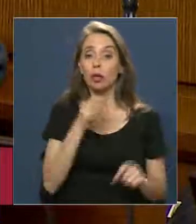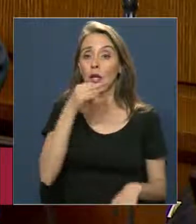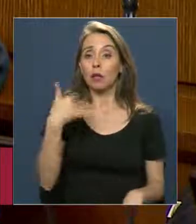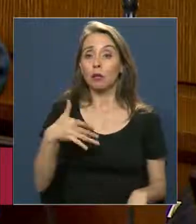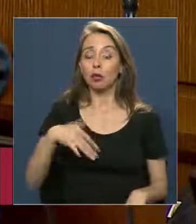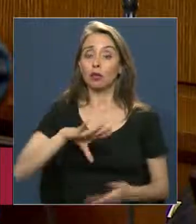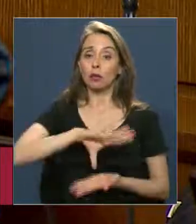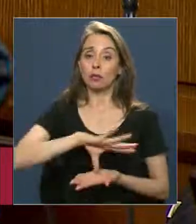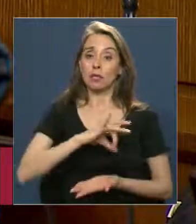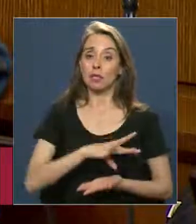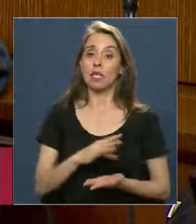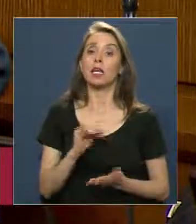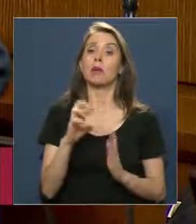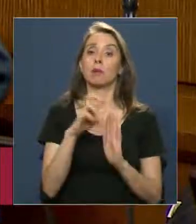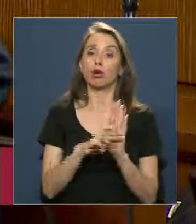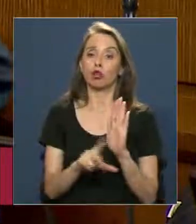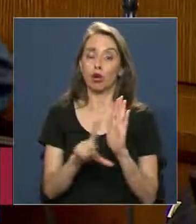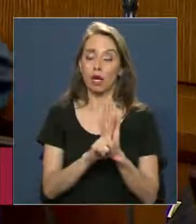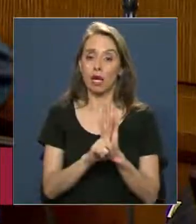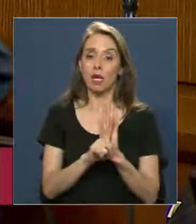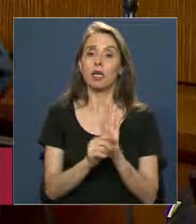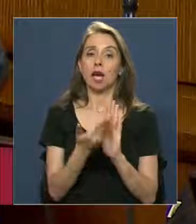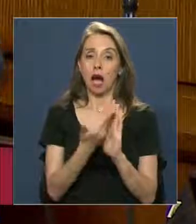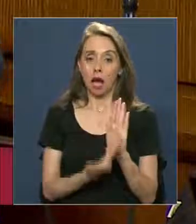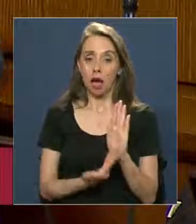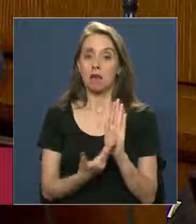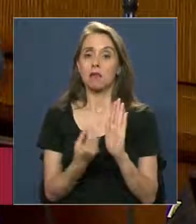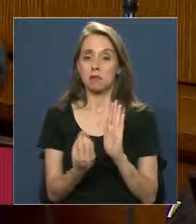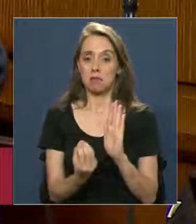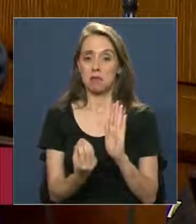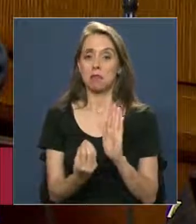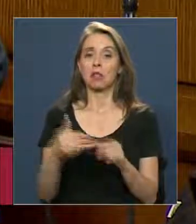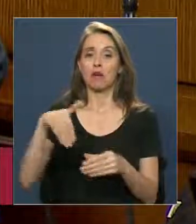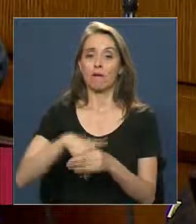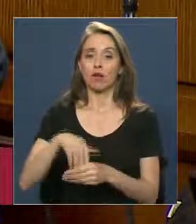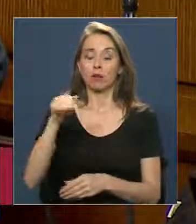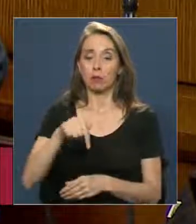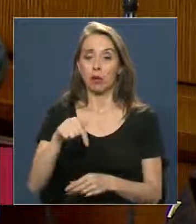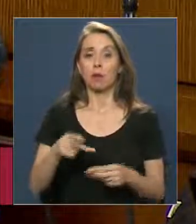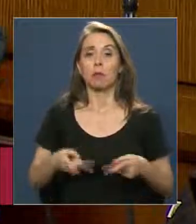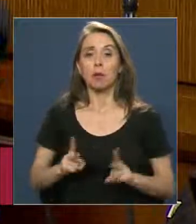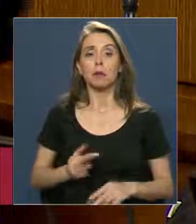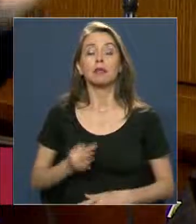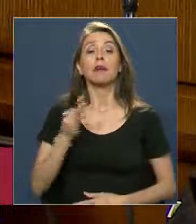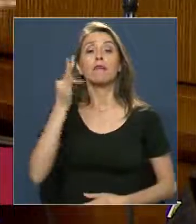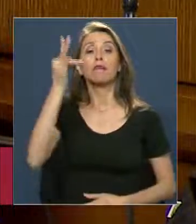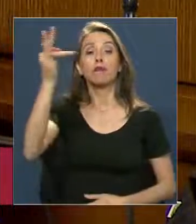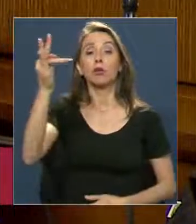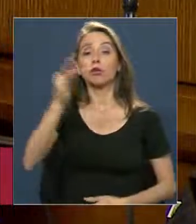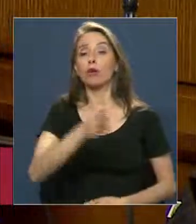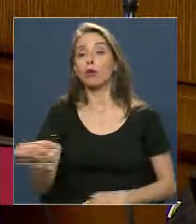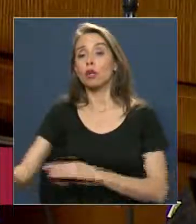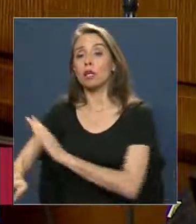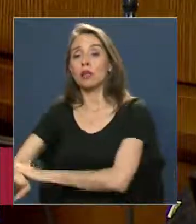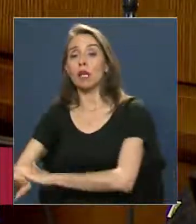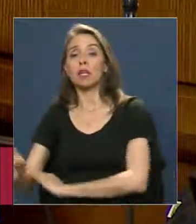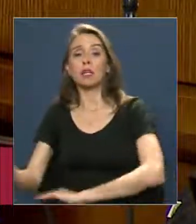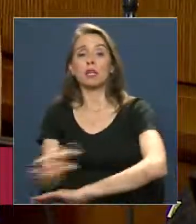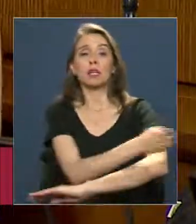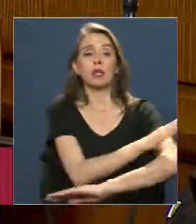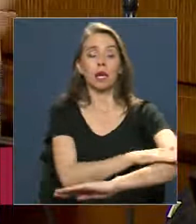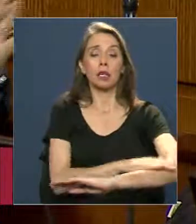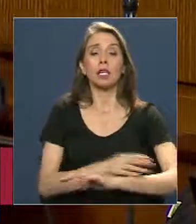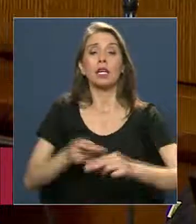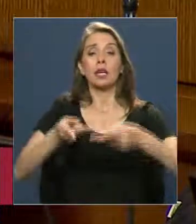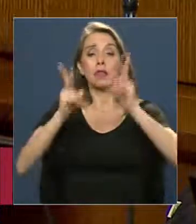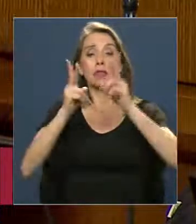país tengamos un proyecto de ley de este tipo y que es bueno que hoy día lo votemos, porque va a permitir que el día de mañana, ni de un lado ni de otro, porque vuelvo a repetir, los derechos